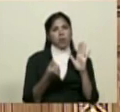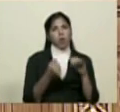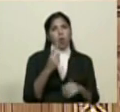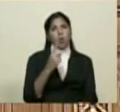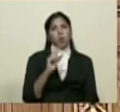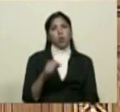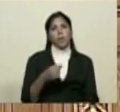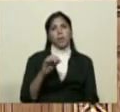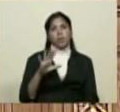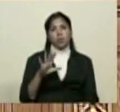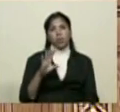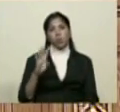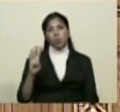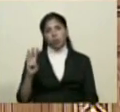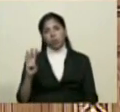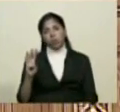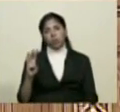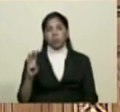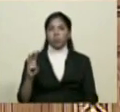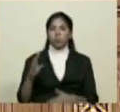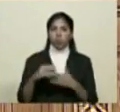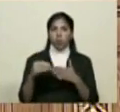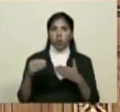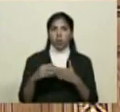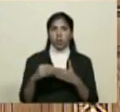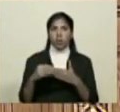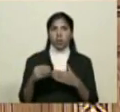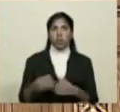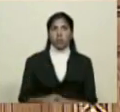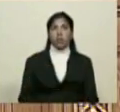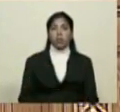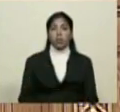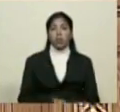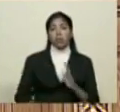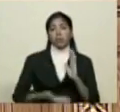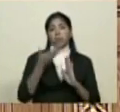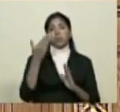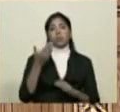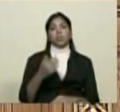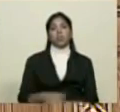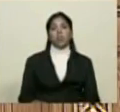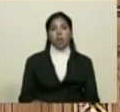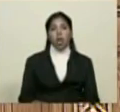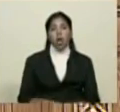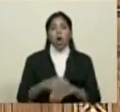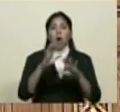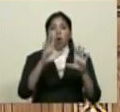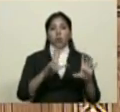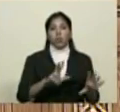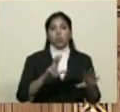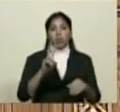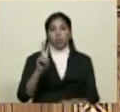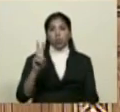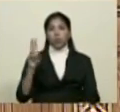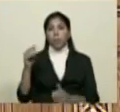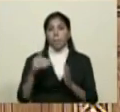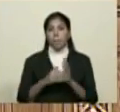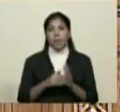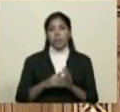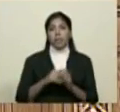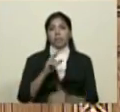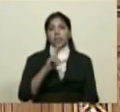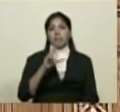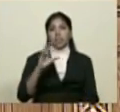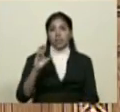1,5 y 4 dólares por kilogramo es decir un sobreprecio de 82 mil 300 por